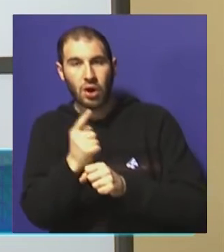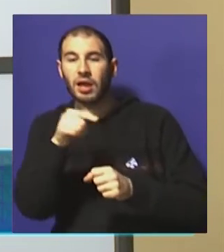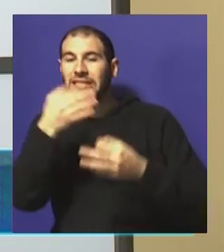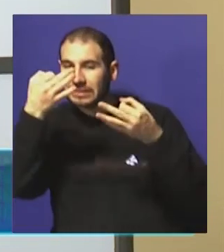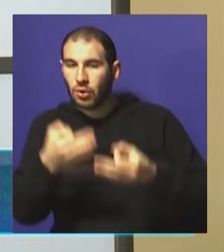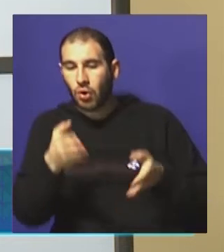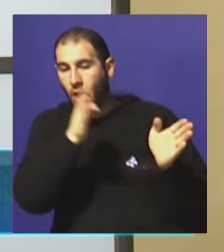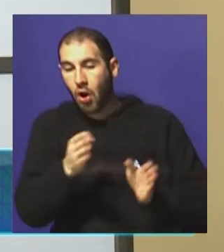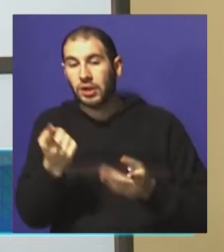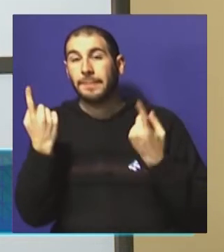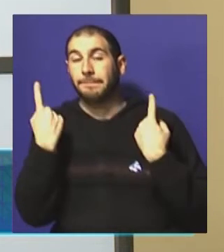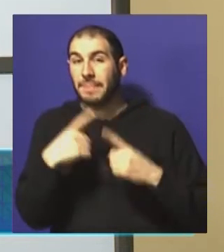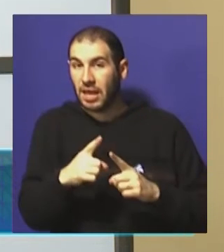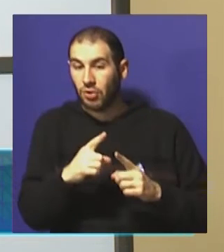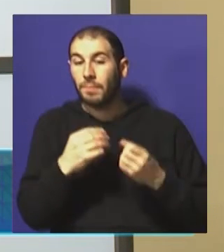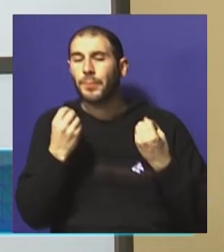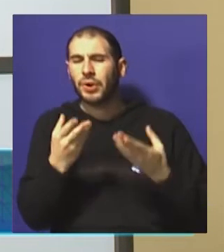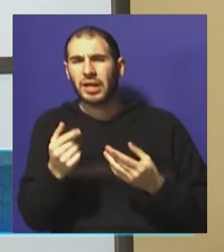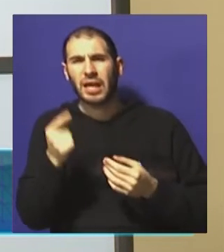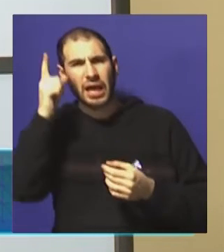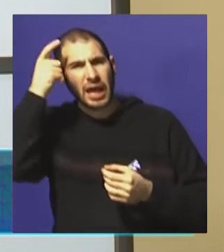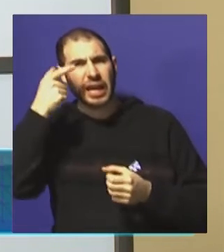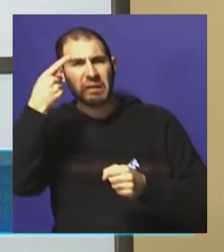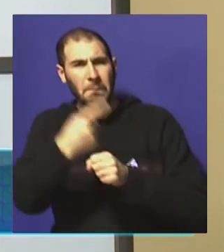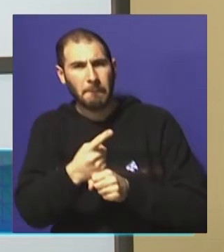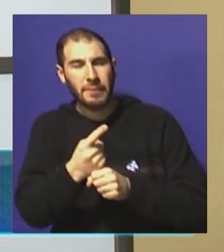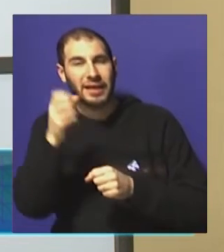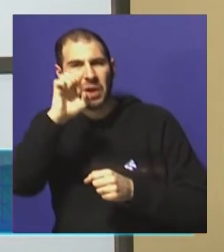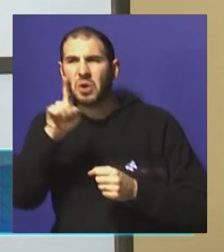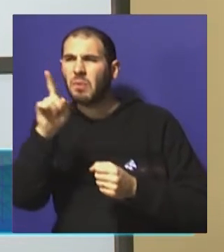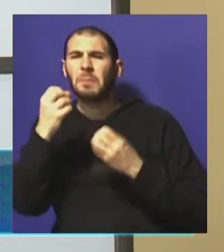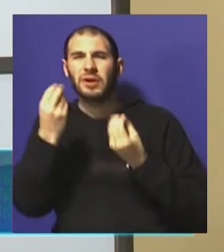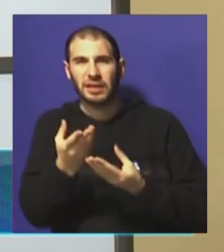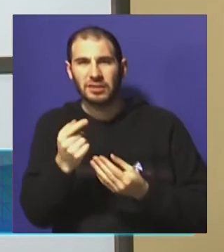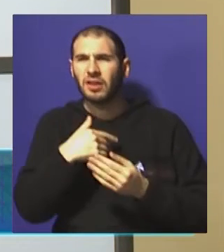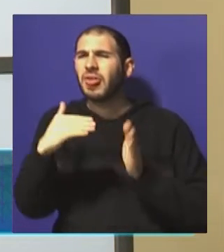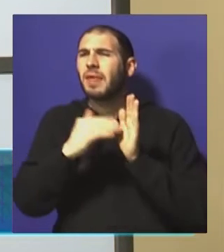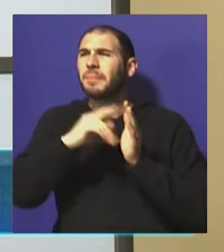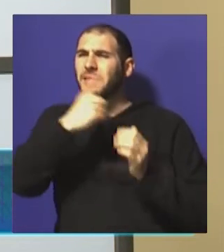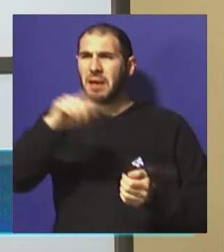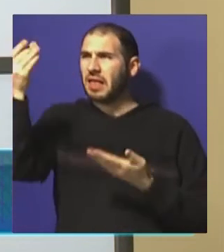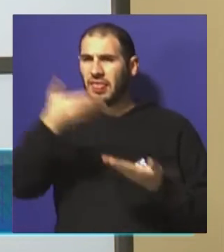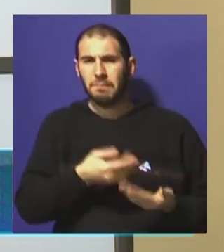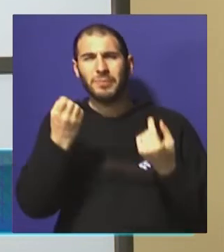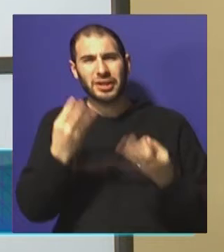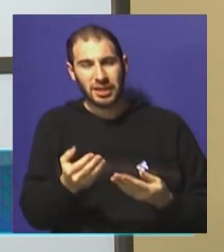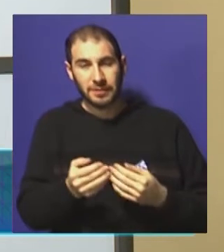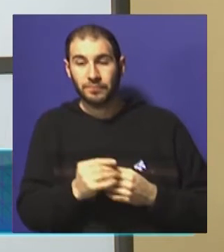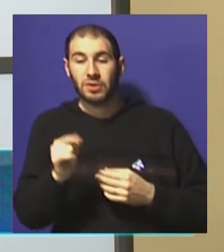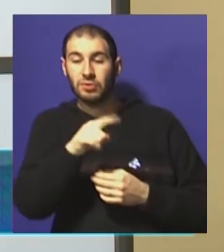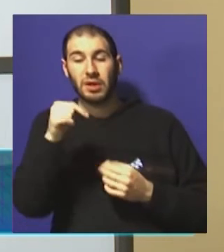garantía de orden. Ahora, ¿pero por qué un monarca europeo? ¿Por qué seguir dependiendo de España? Lo que teníamos que hacer